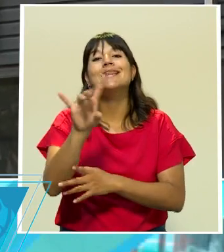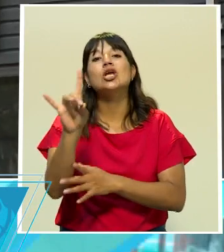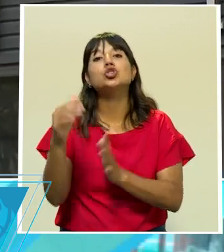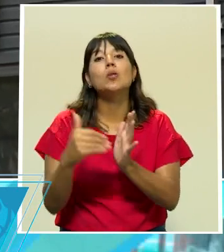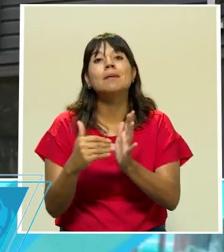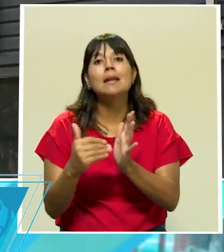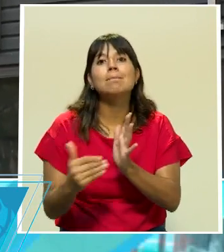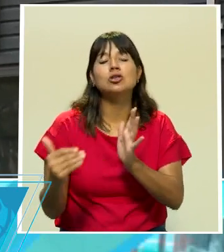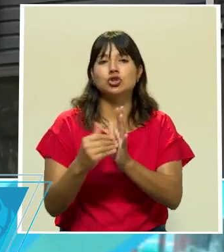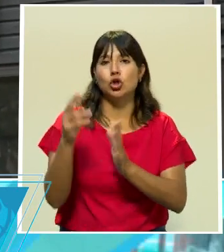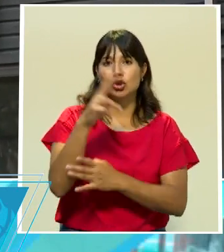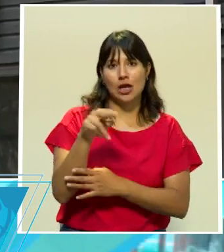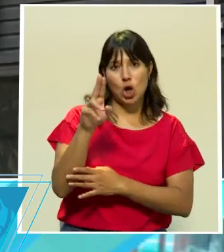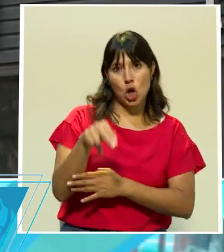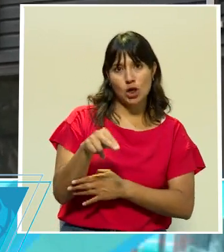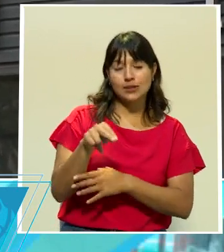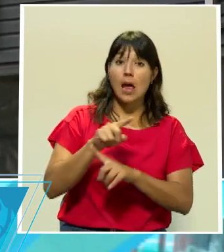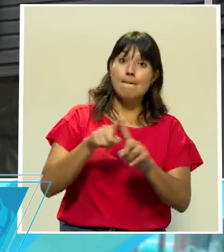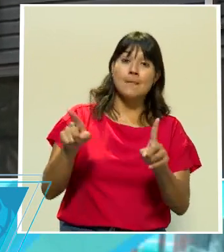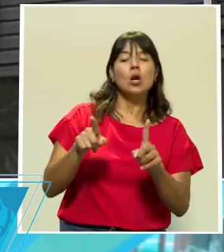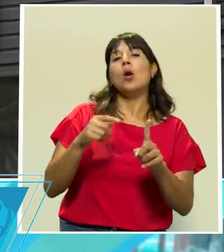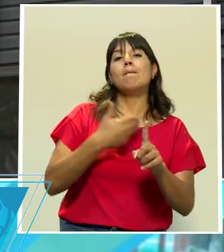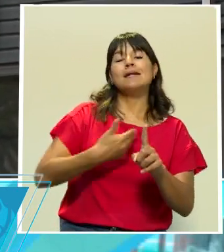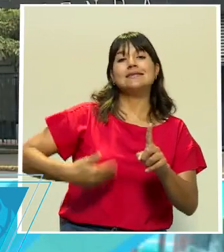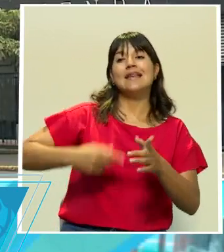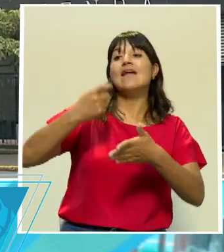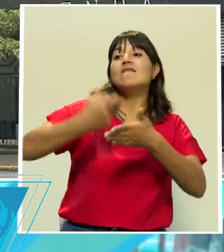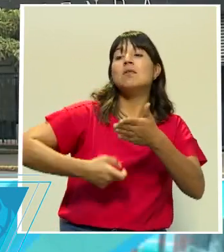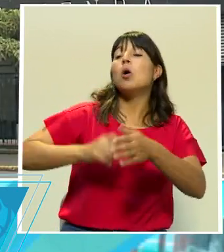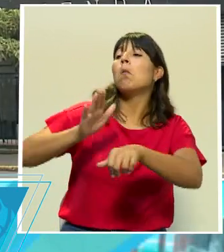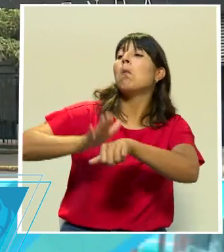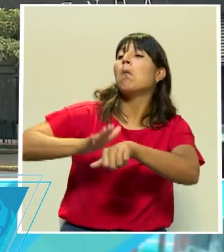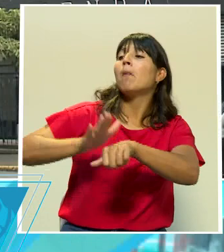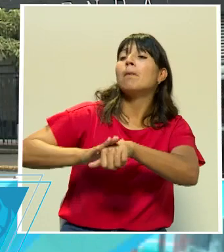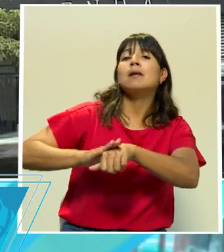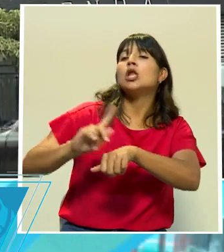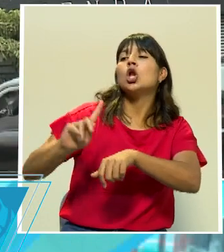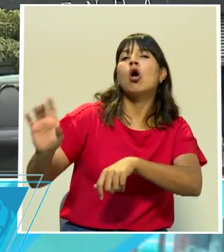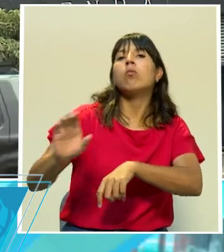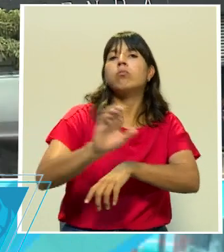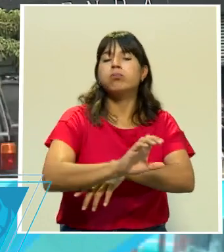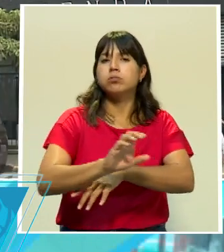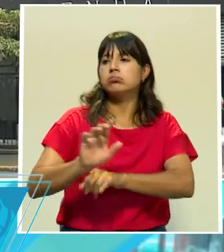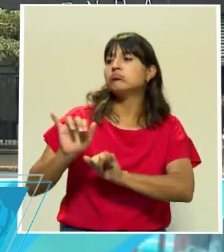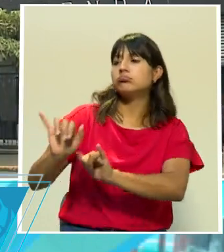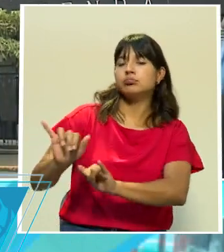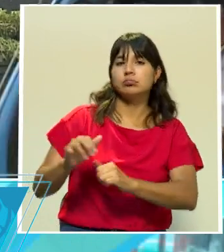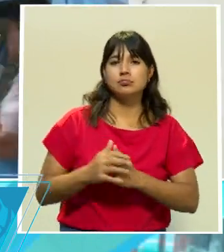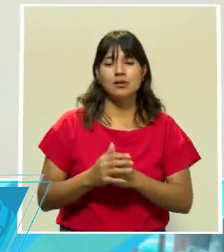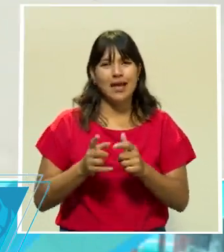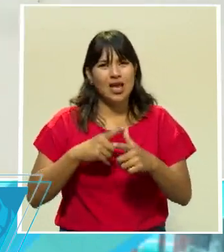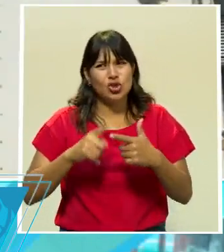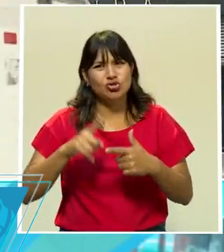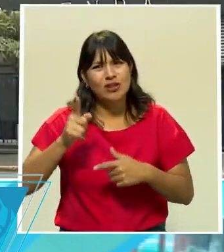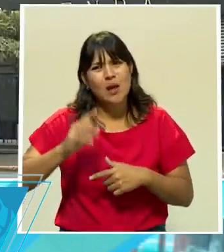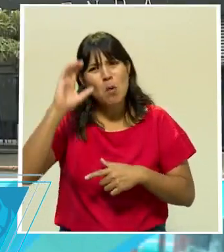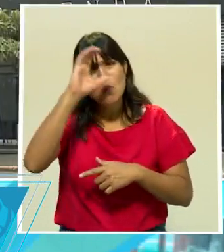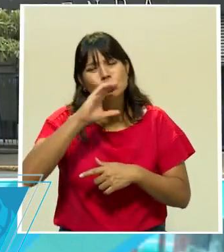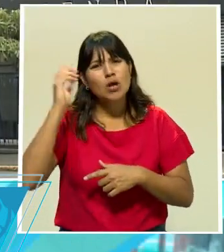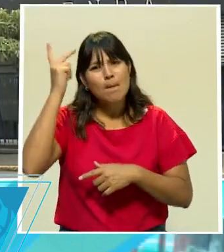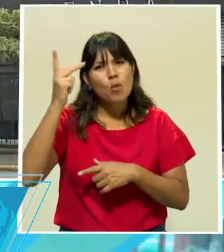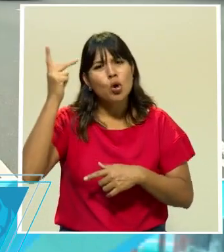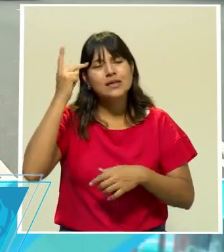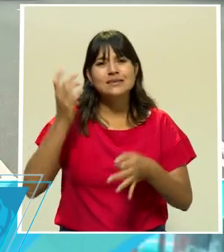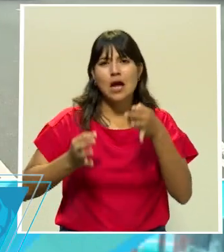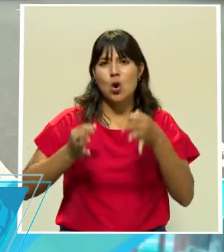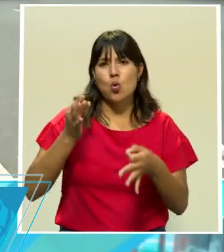En este momento, uno podría decirse, bueno, tratemos de buscar políticas justas. Y entonces me parece que la exoneración del